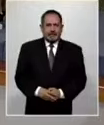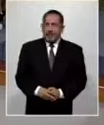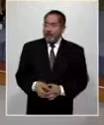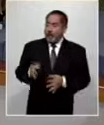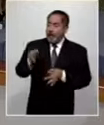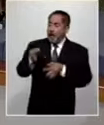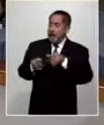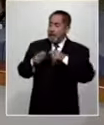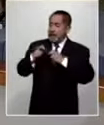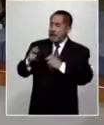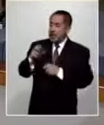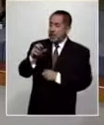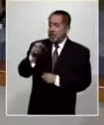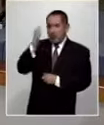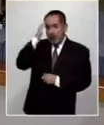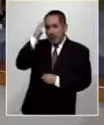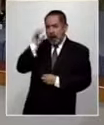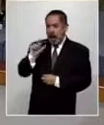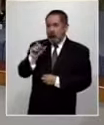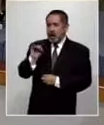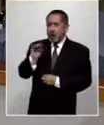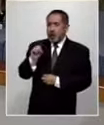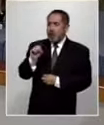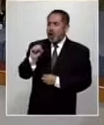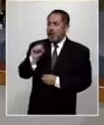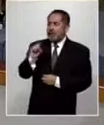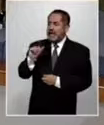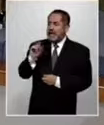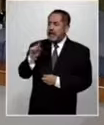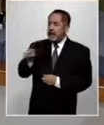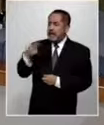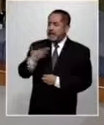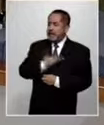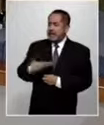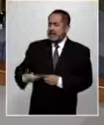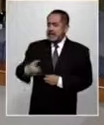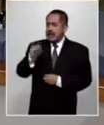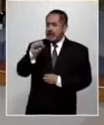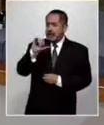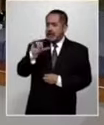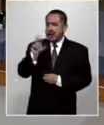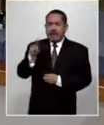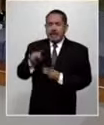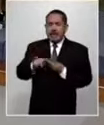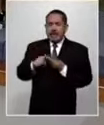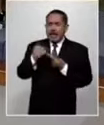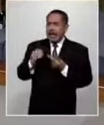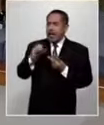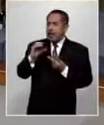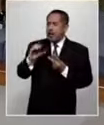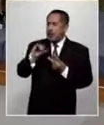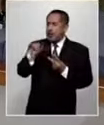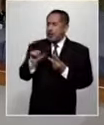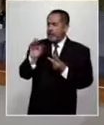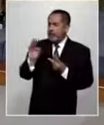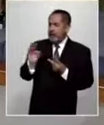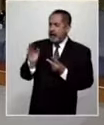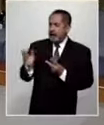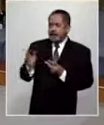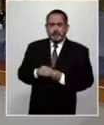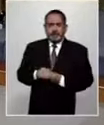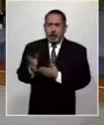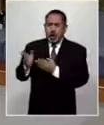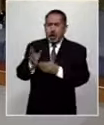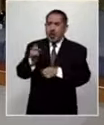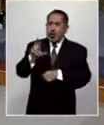Ministro Arturo Saldívar, presidente de la Suprema Corte de Justicia de la Nación y del Consejo de la Judicatura Federal. Doctora